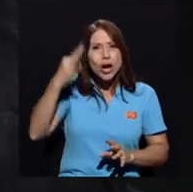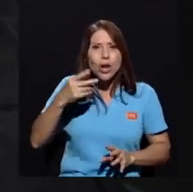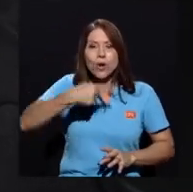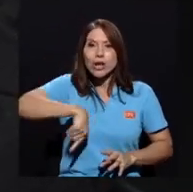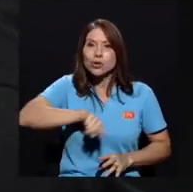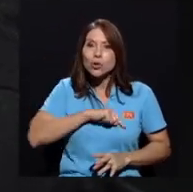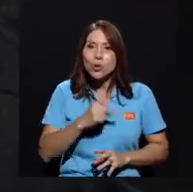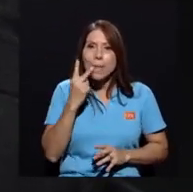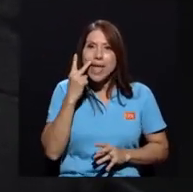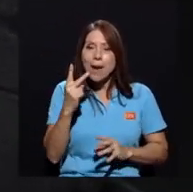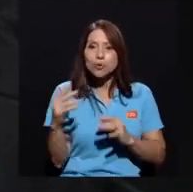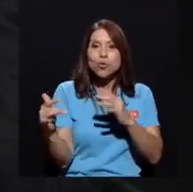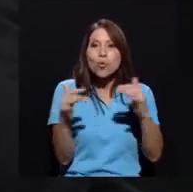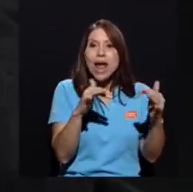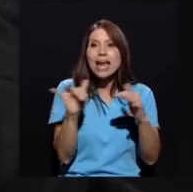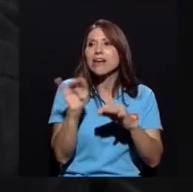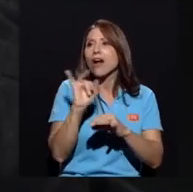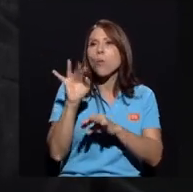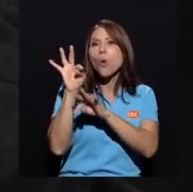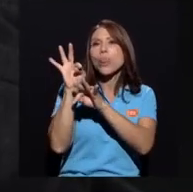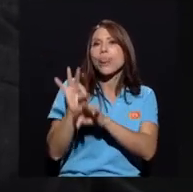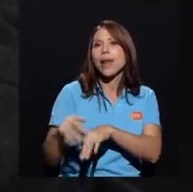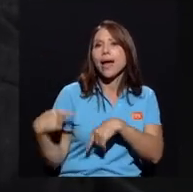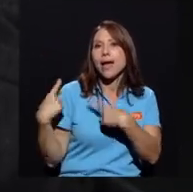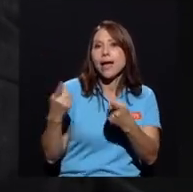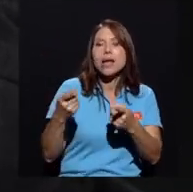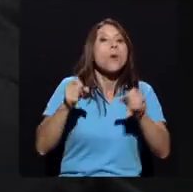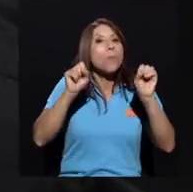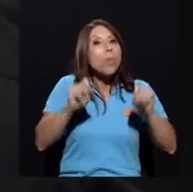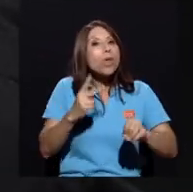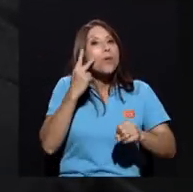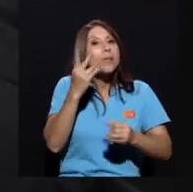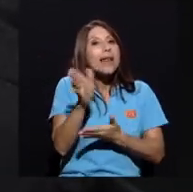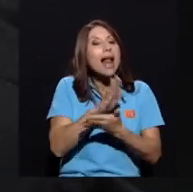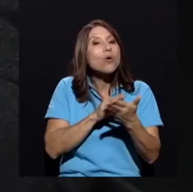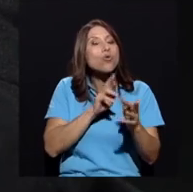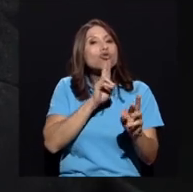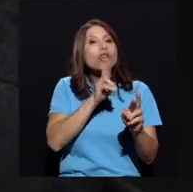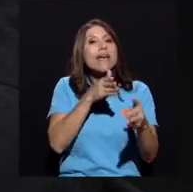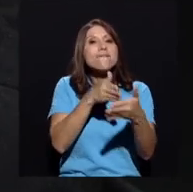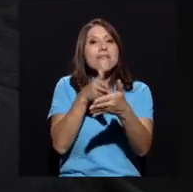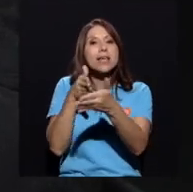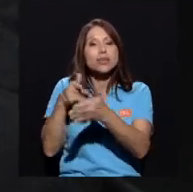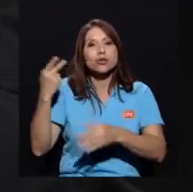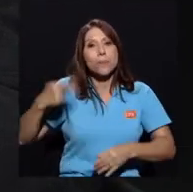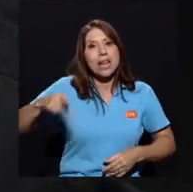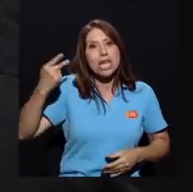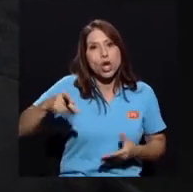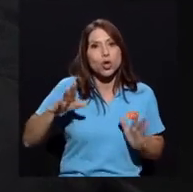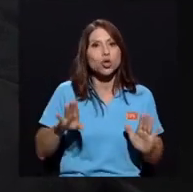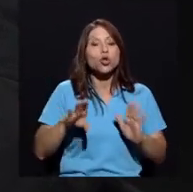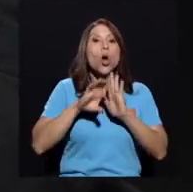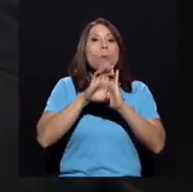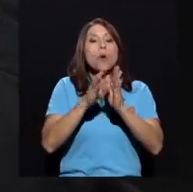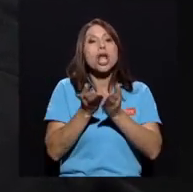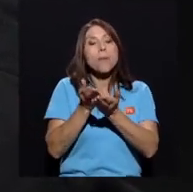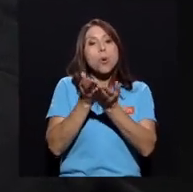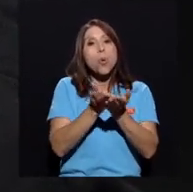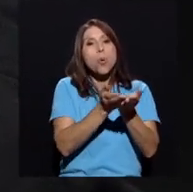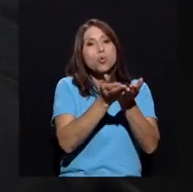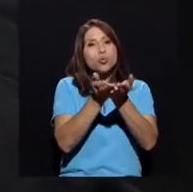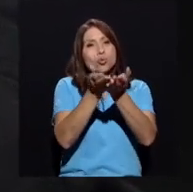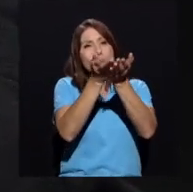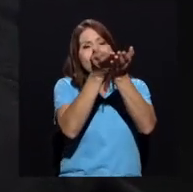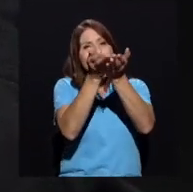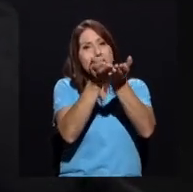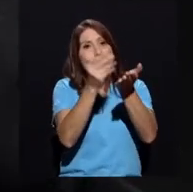convencional. Podemos ver algunos efectos peligrosos, algún hundimiento de algún submarino